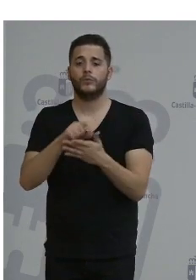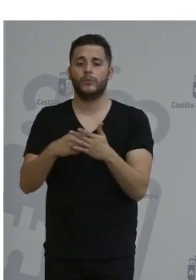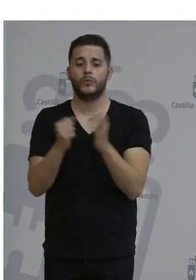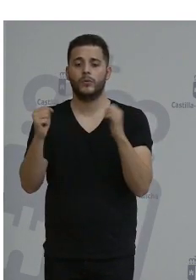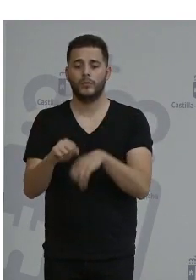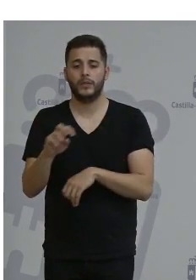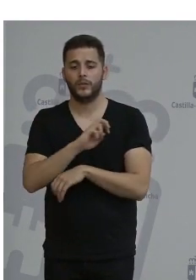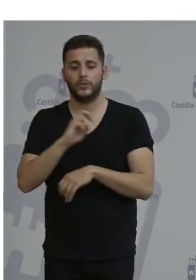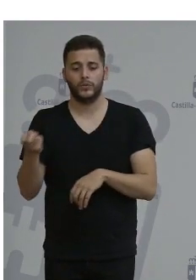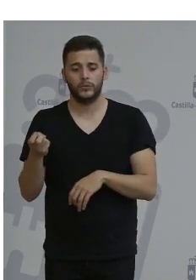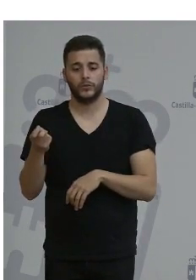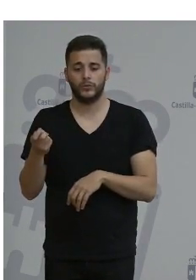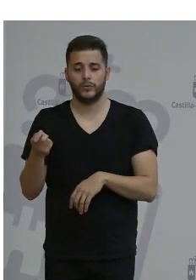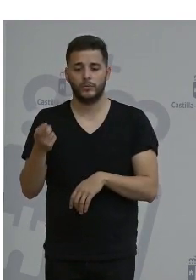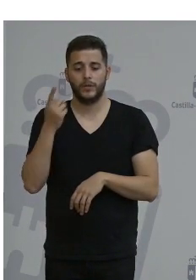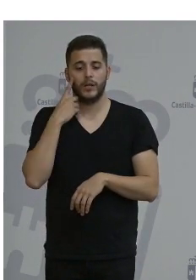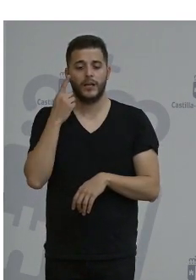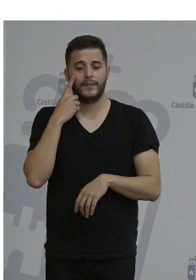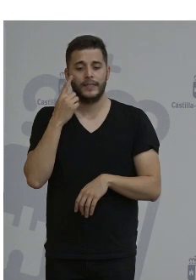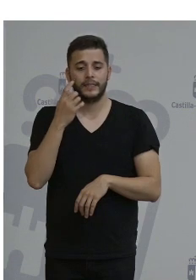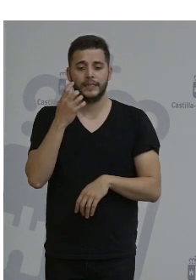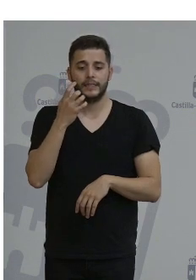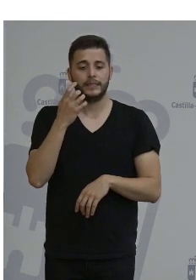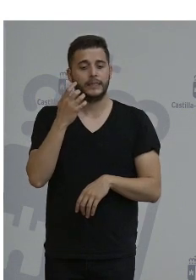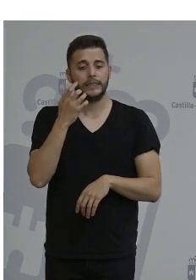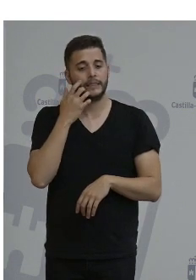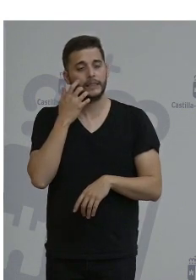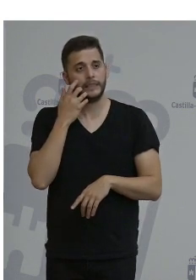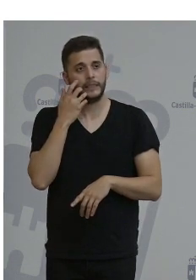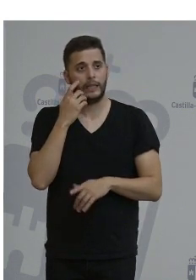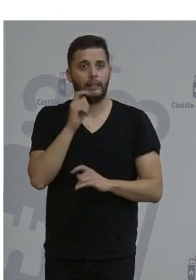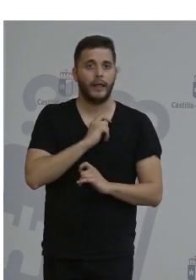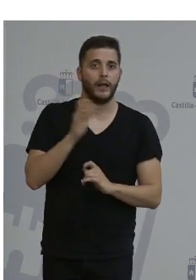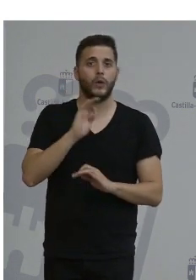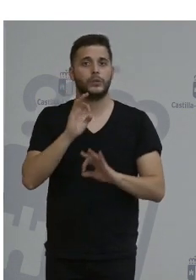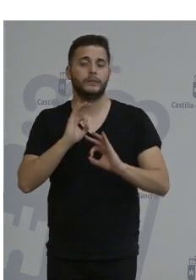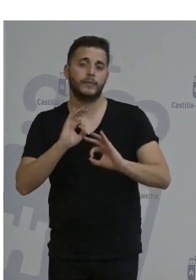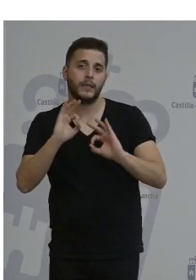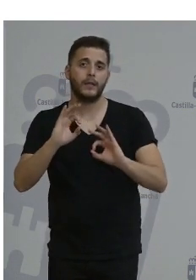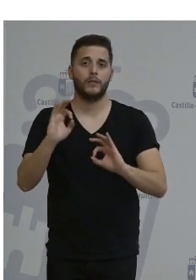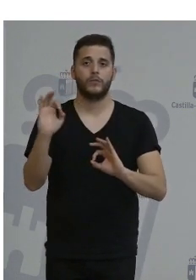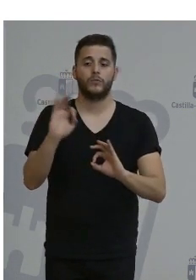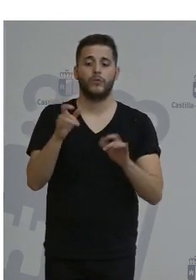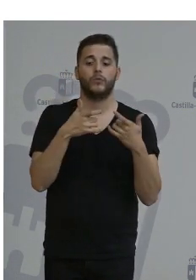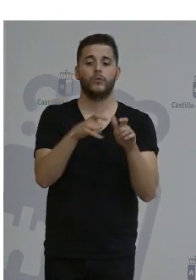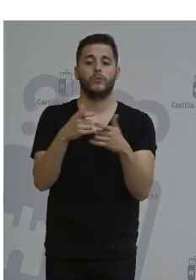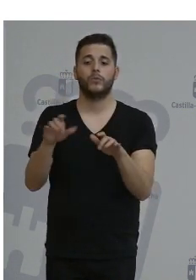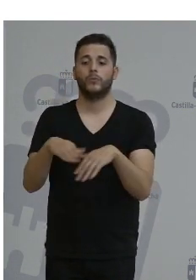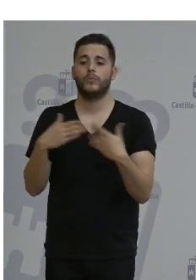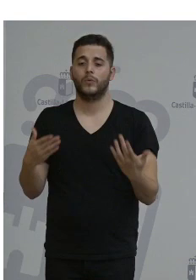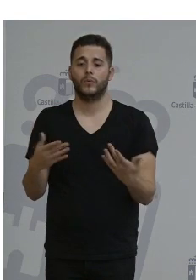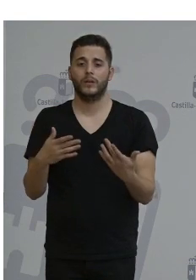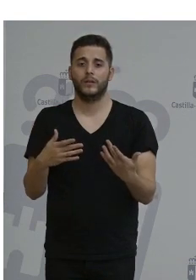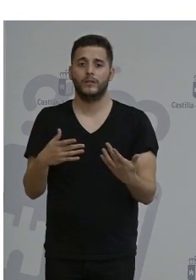solicita titulación, pero que habrá que ver qué perfiles o especialidades o formación tiene el colectivo para identificar